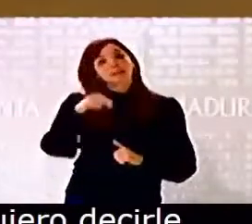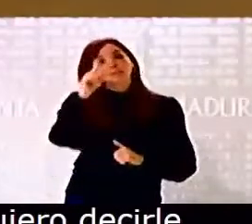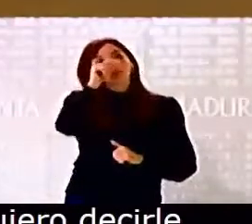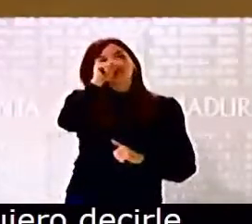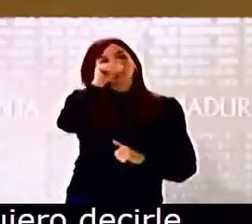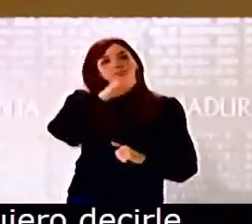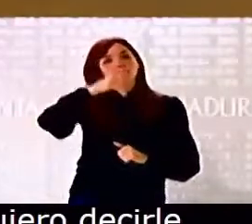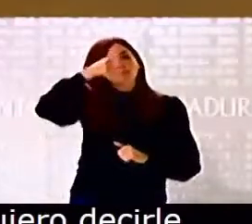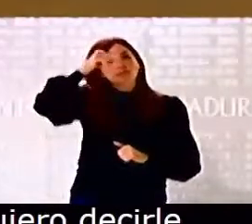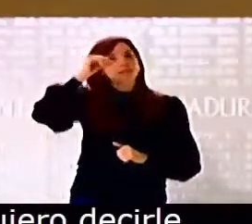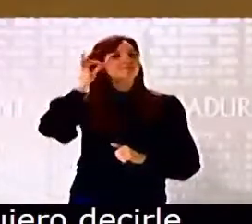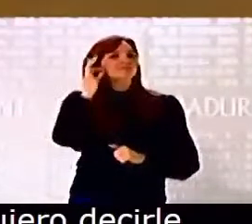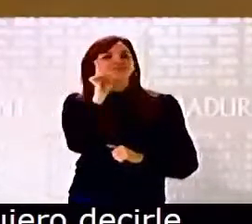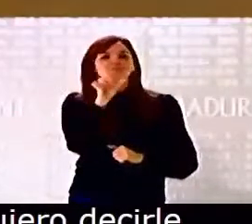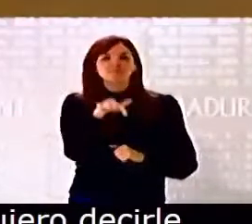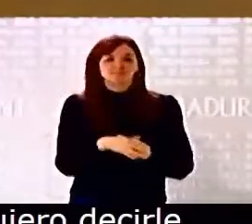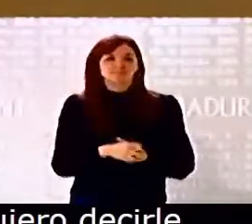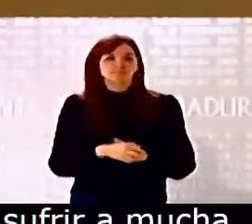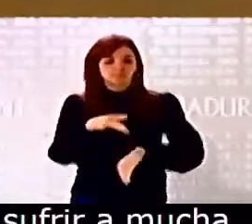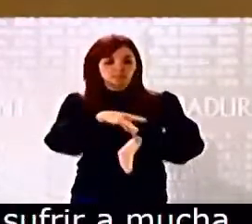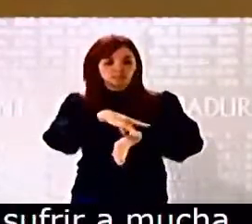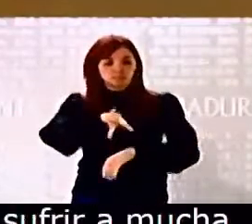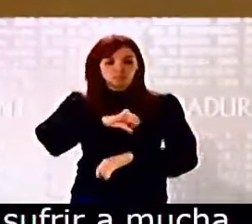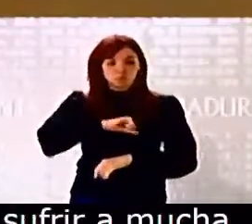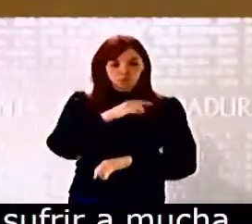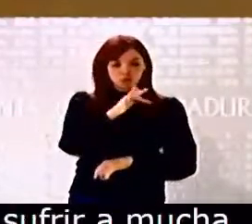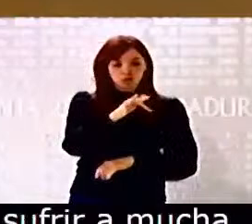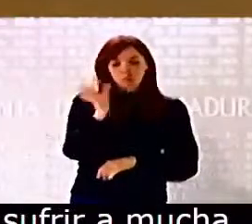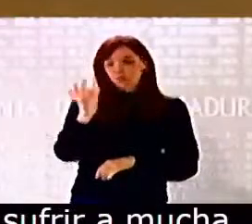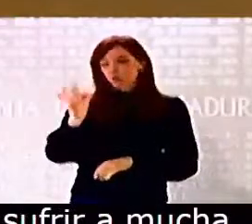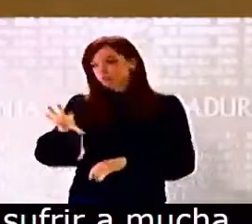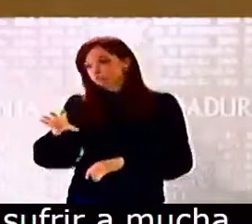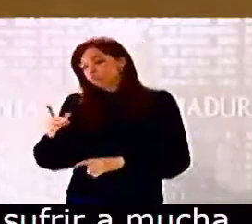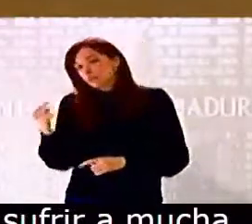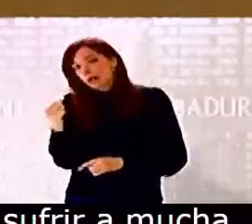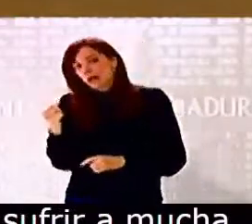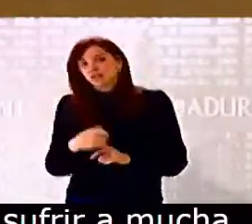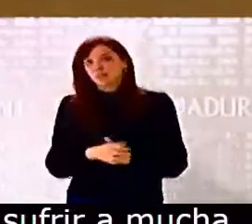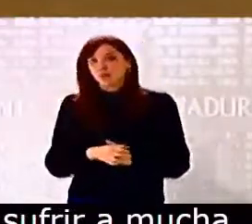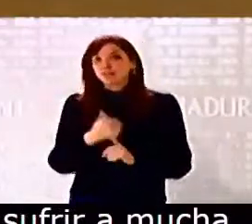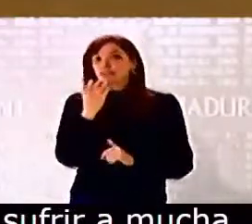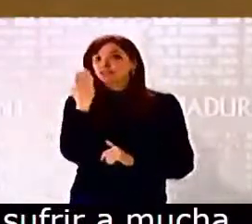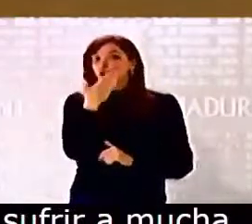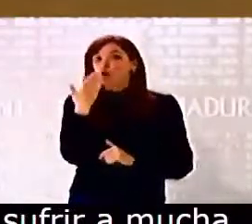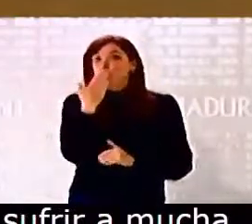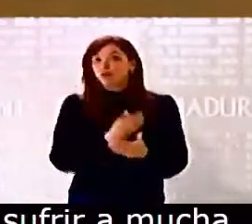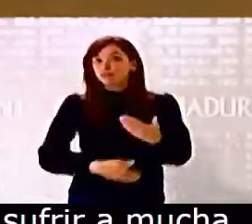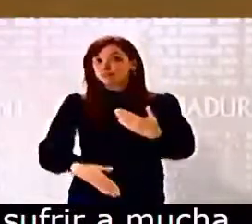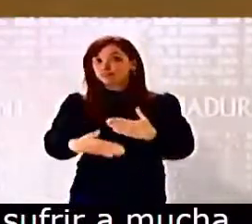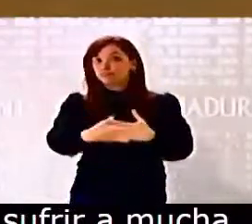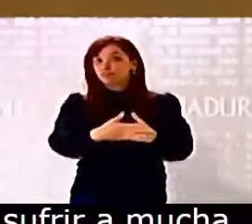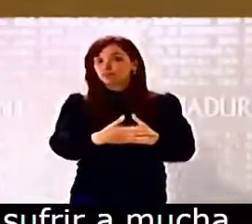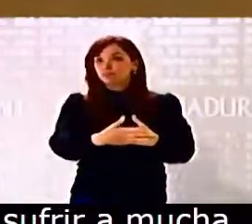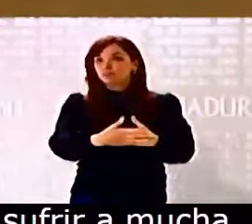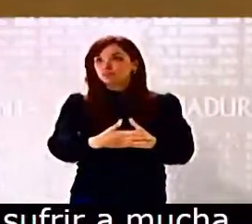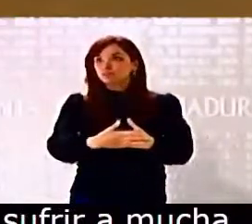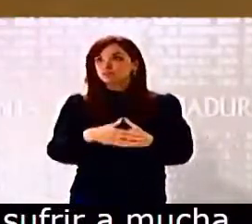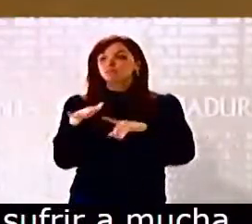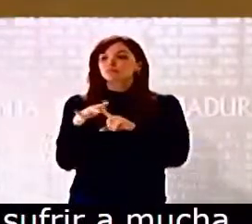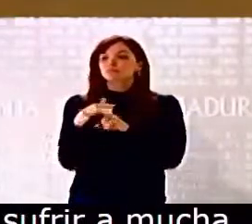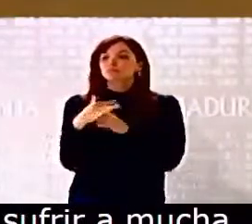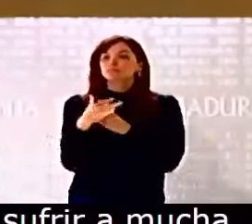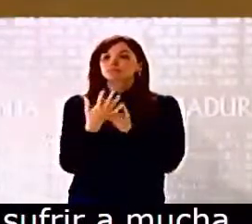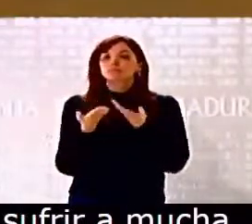niñas, a los que son positivos y a los que son negativos. Porque cuando se cierra un cole, estamos alterando la normalidad de